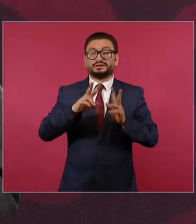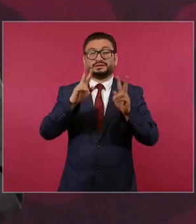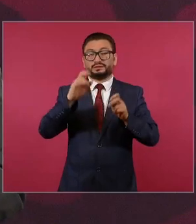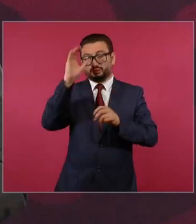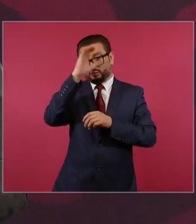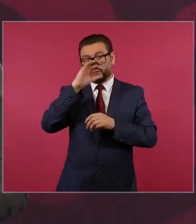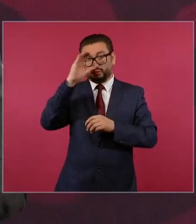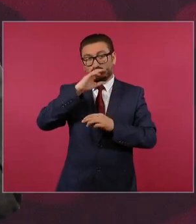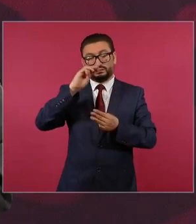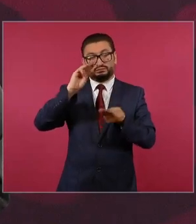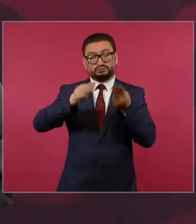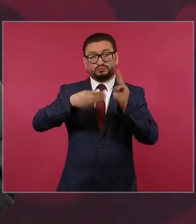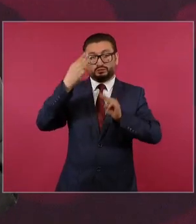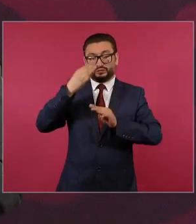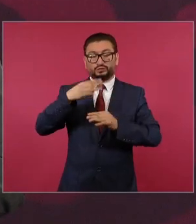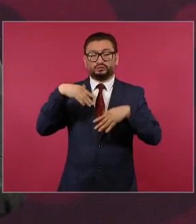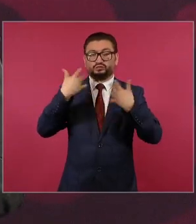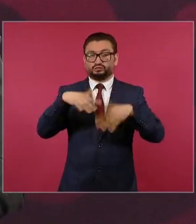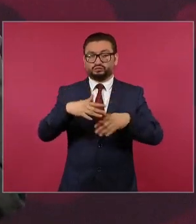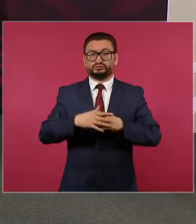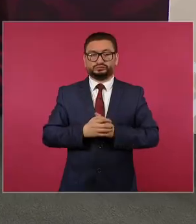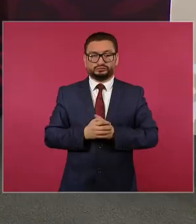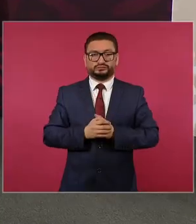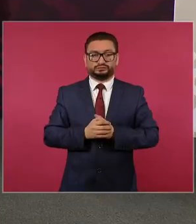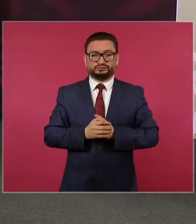del mundo